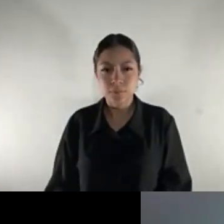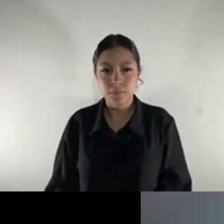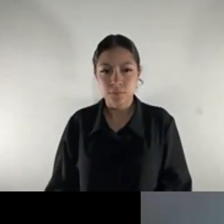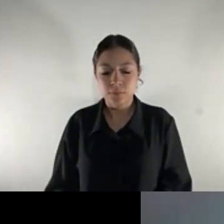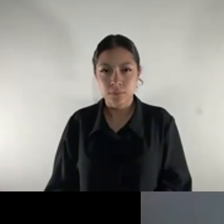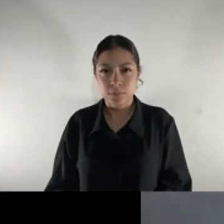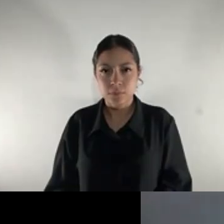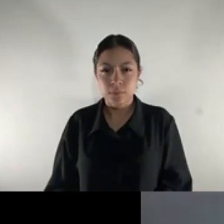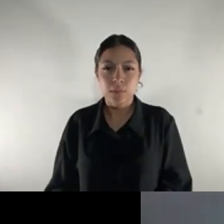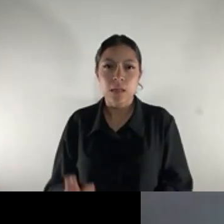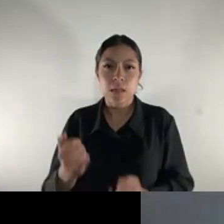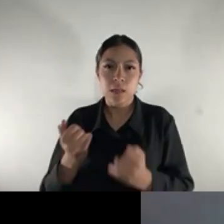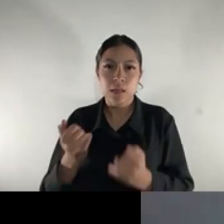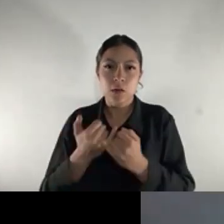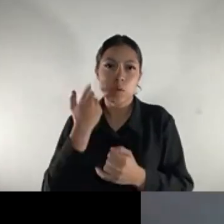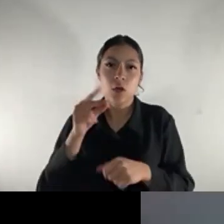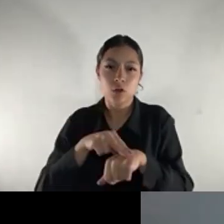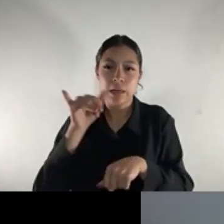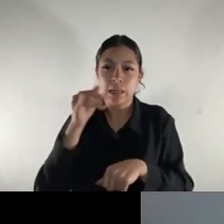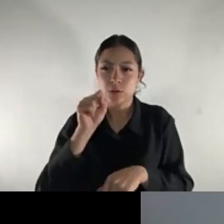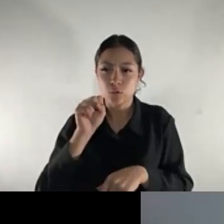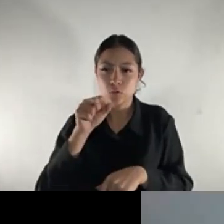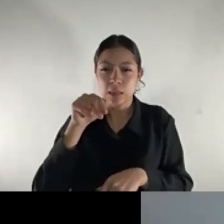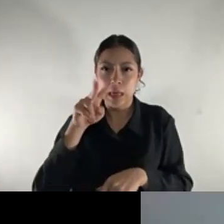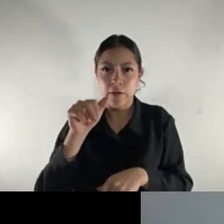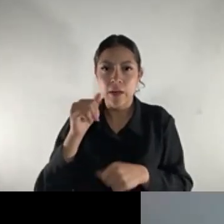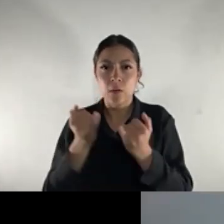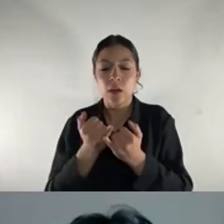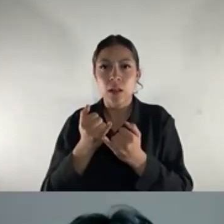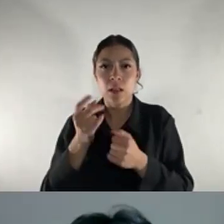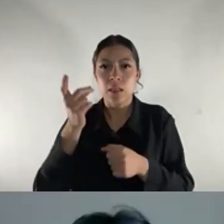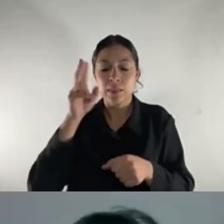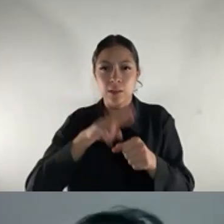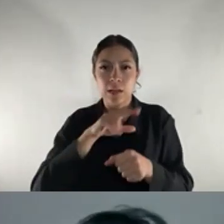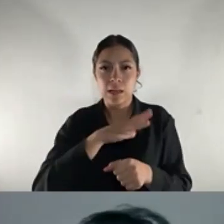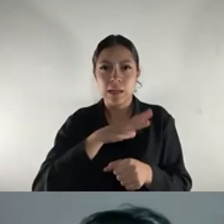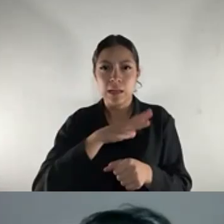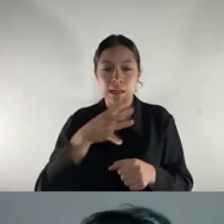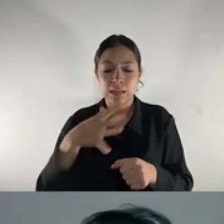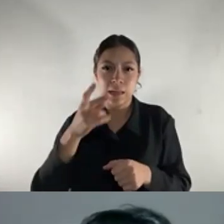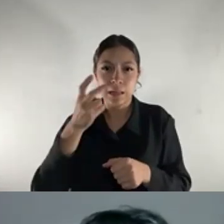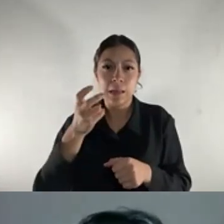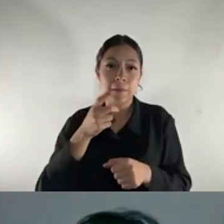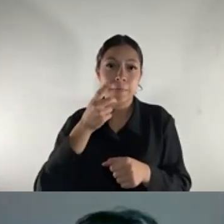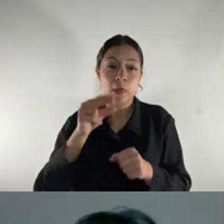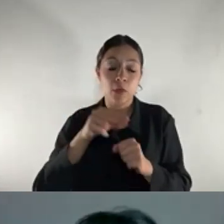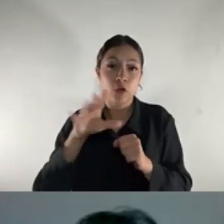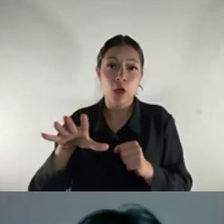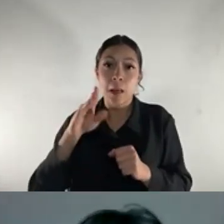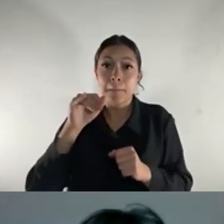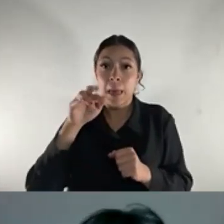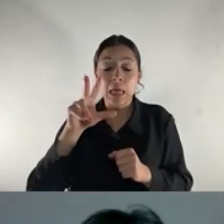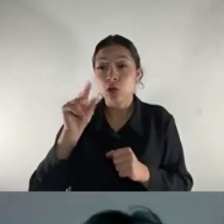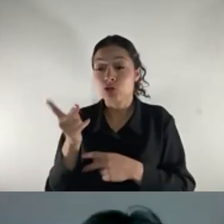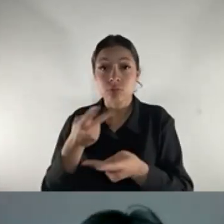de la Dirección General de Neurodesarrollo, también en vista de que la doctora Mara no está presente, también nos va a ayudar a